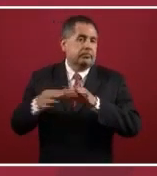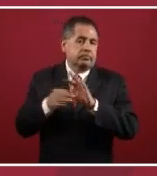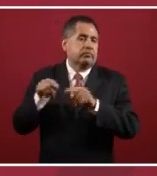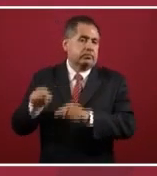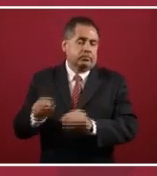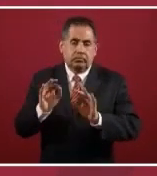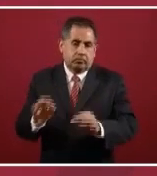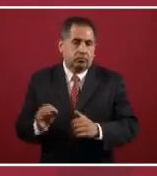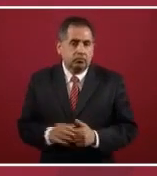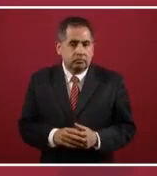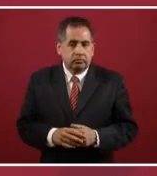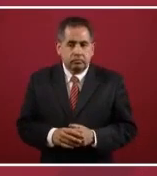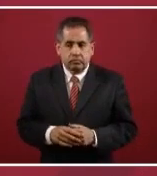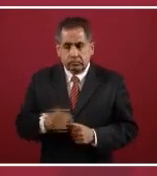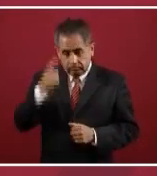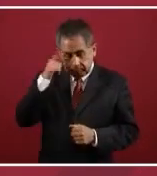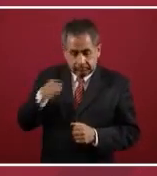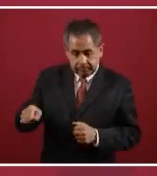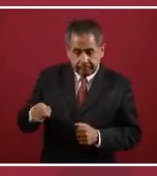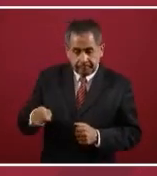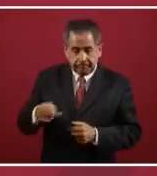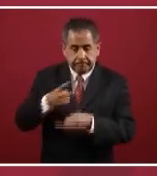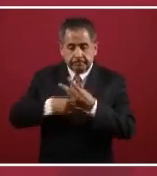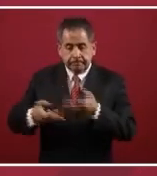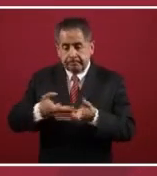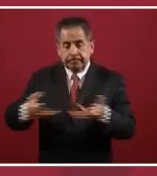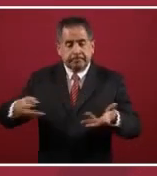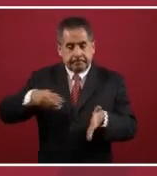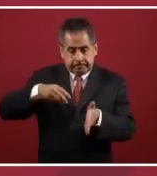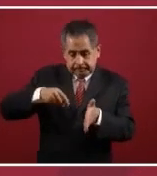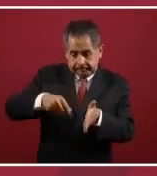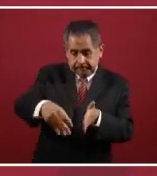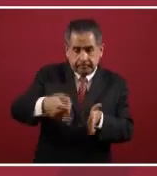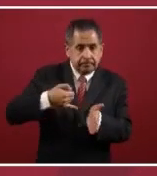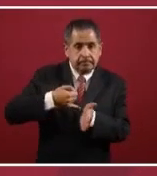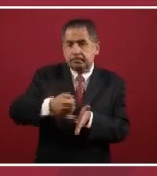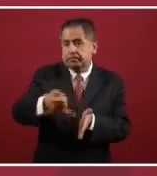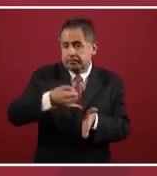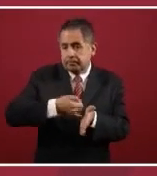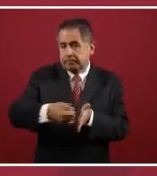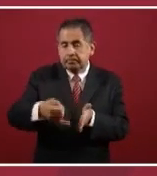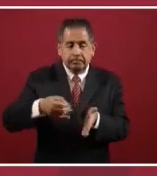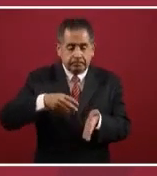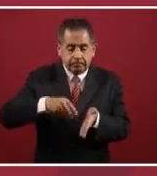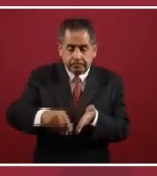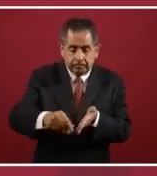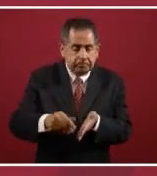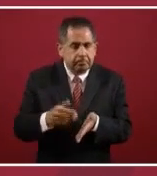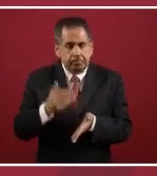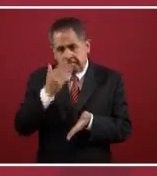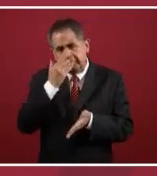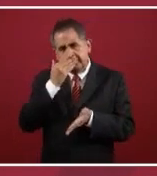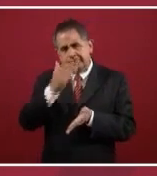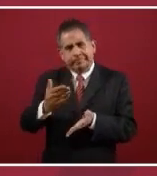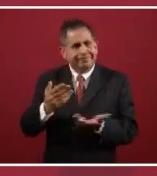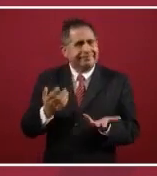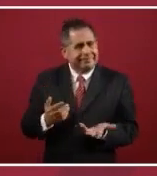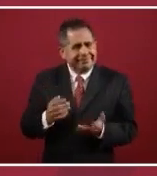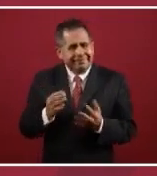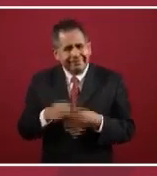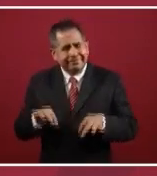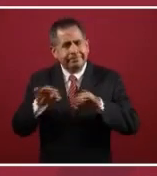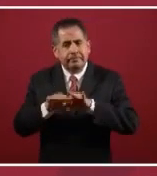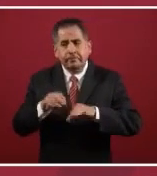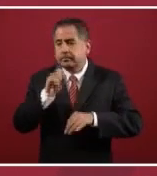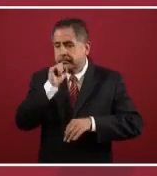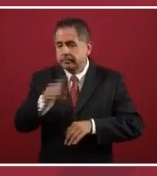importantísima, la de producir la tierra, cultivar la tierra, pero además se fortalece